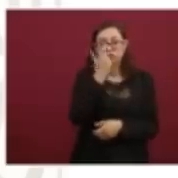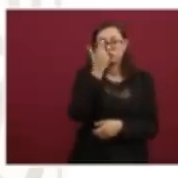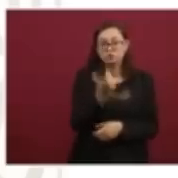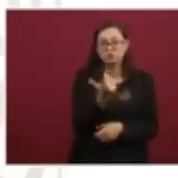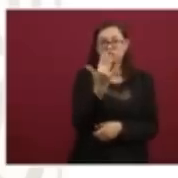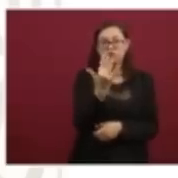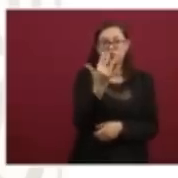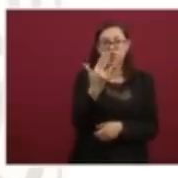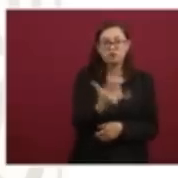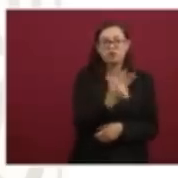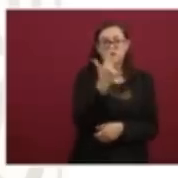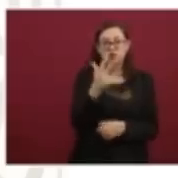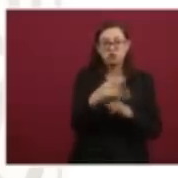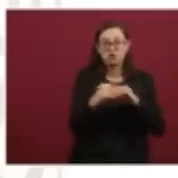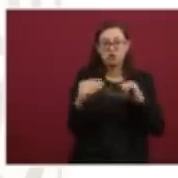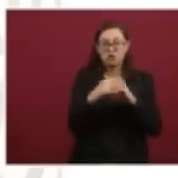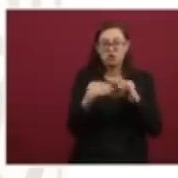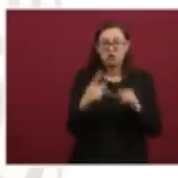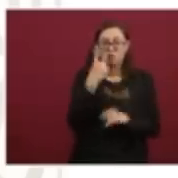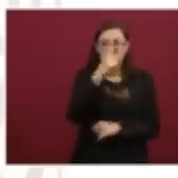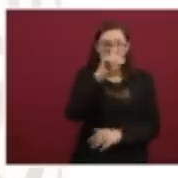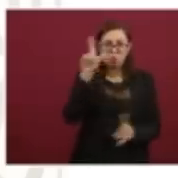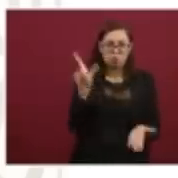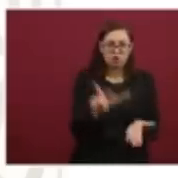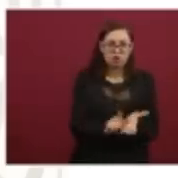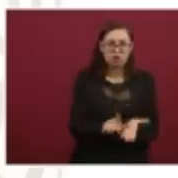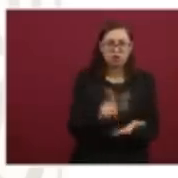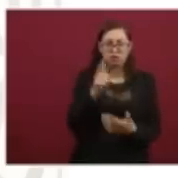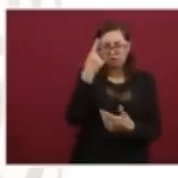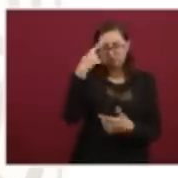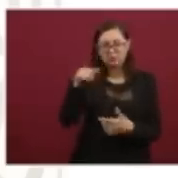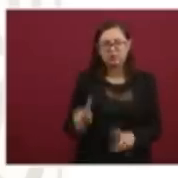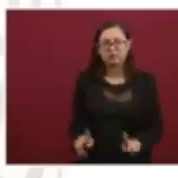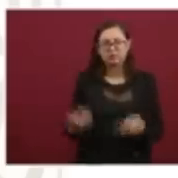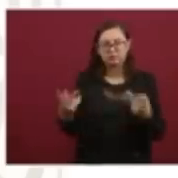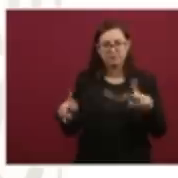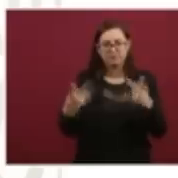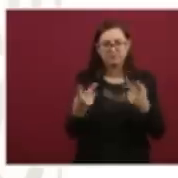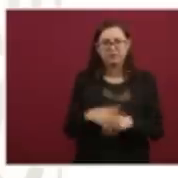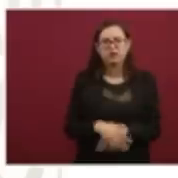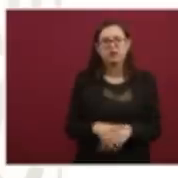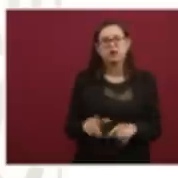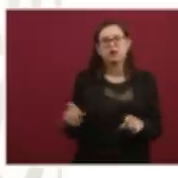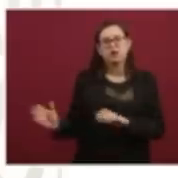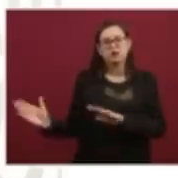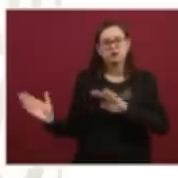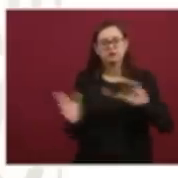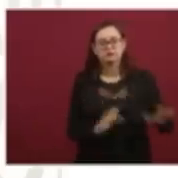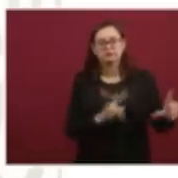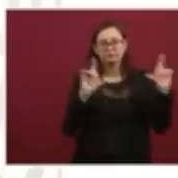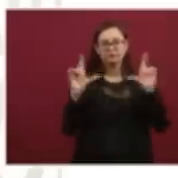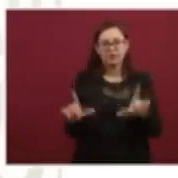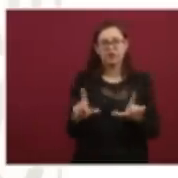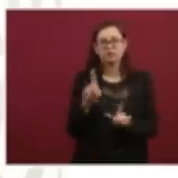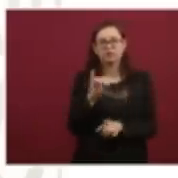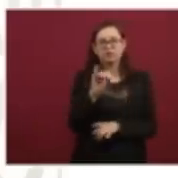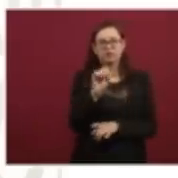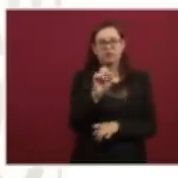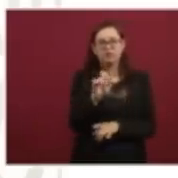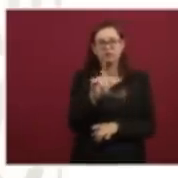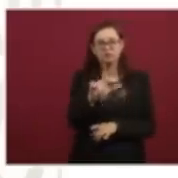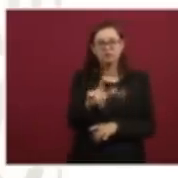18.58 pesos el precio por litro al público. En la gasolina diésel en Hermosillo, Sonora, con